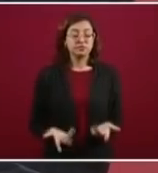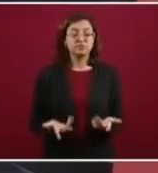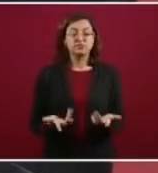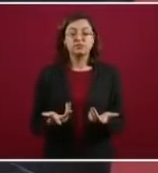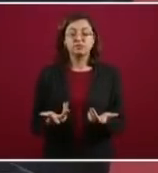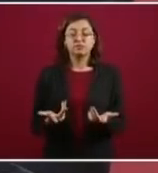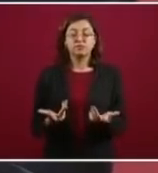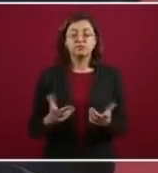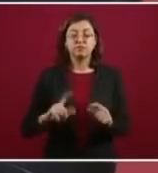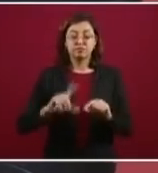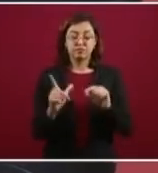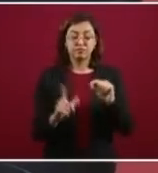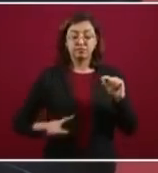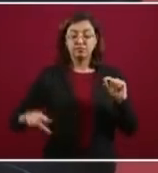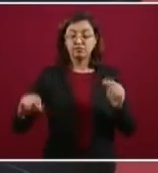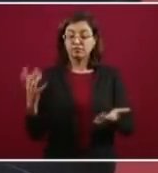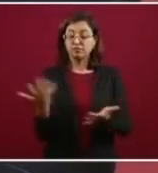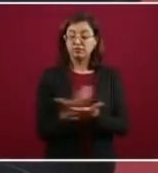después